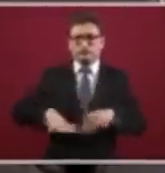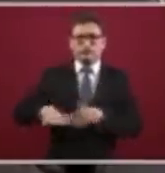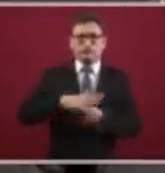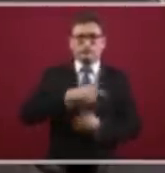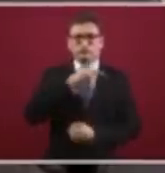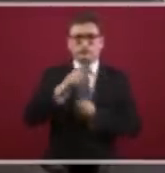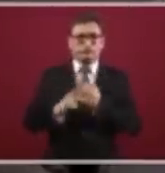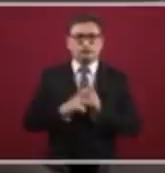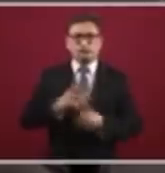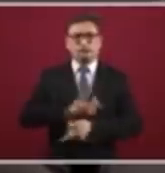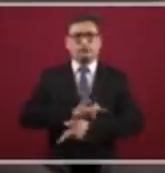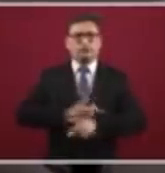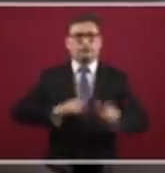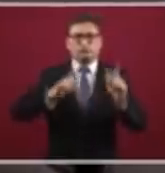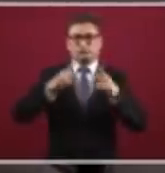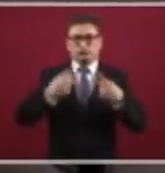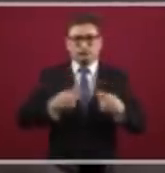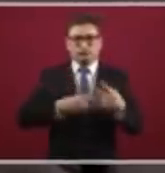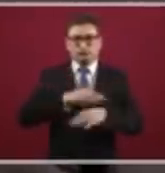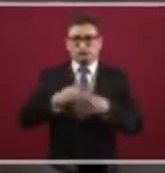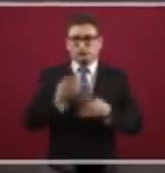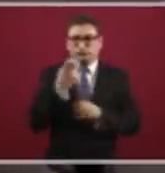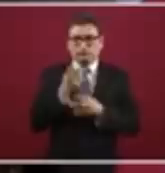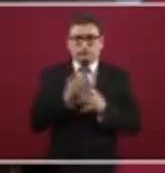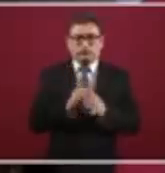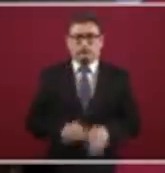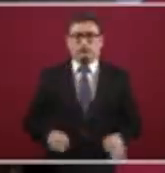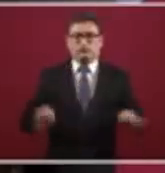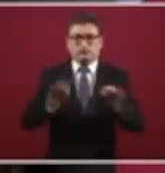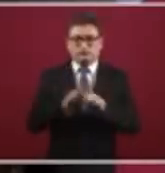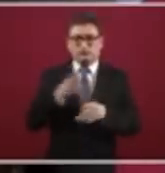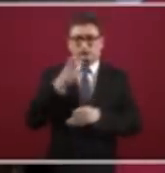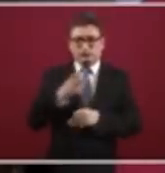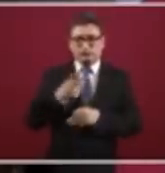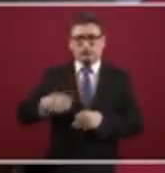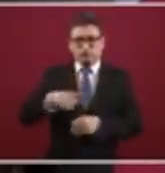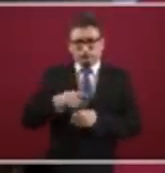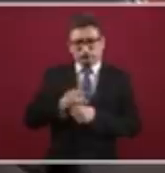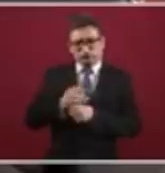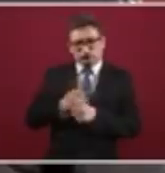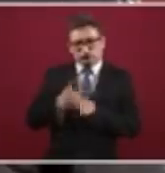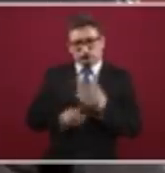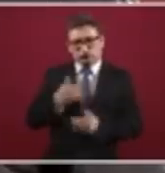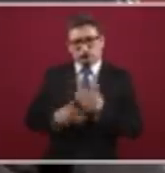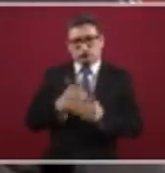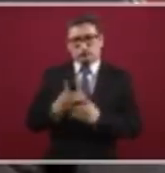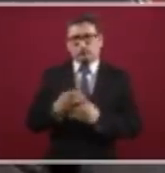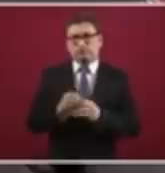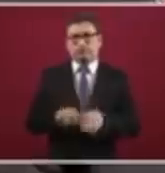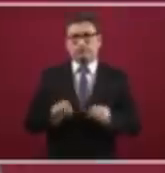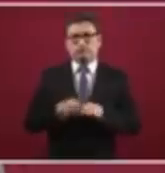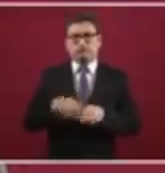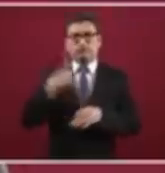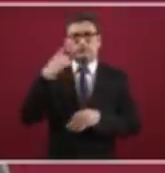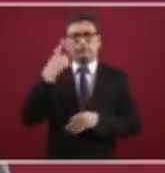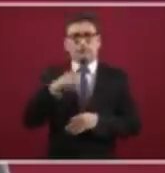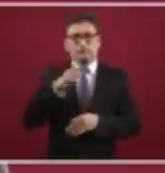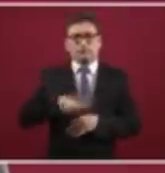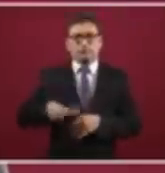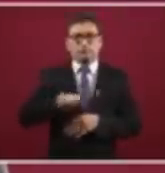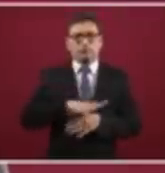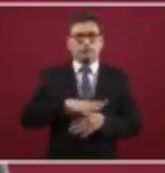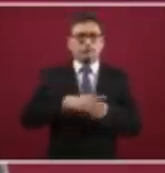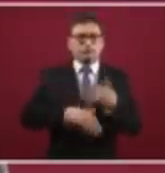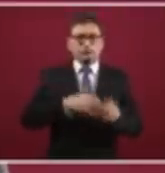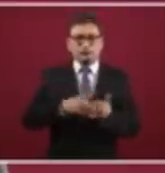país hay la importancia y trascendencia que tengamos un avance en este presidente que sería extensivo a todos hechos violatorios